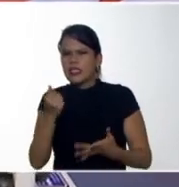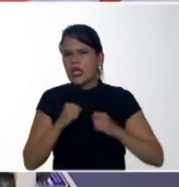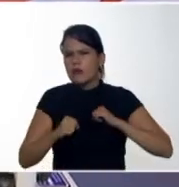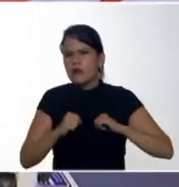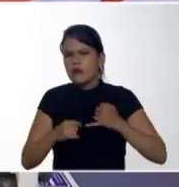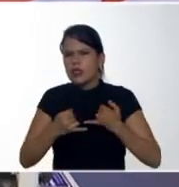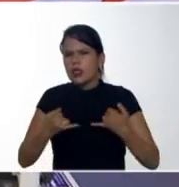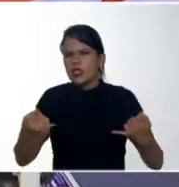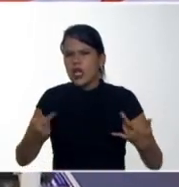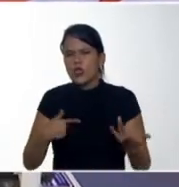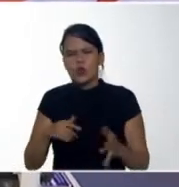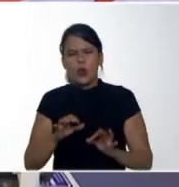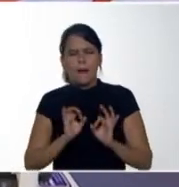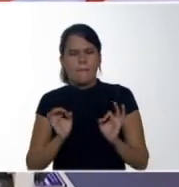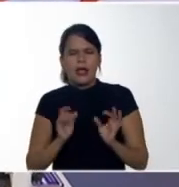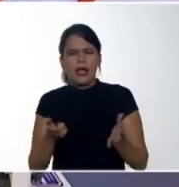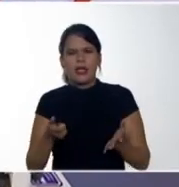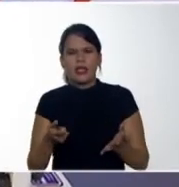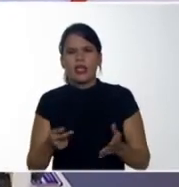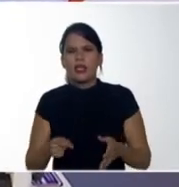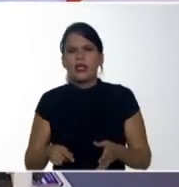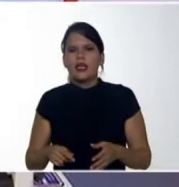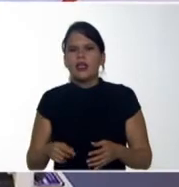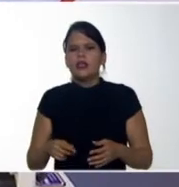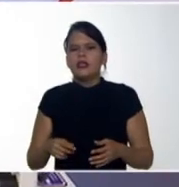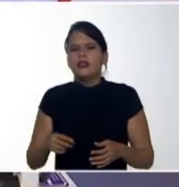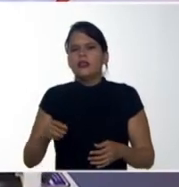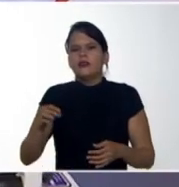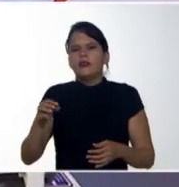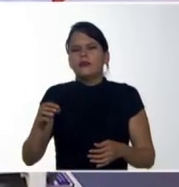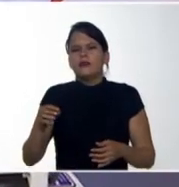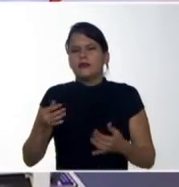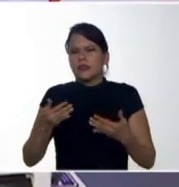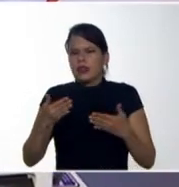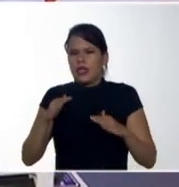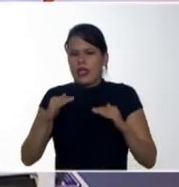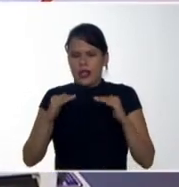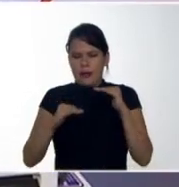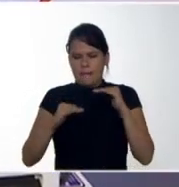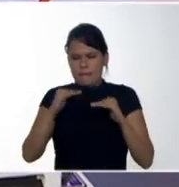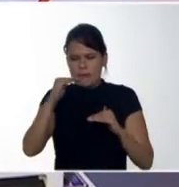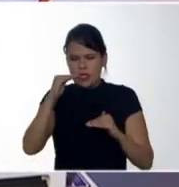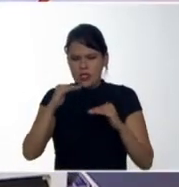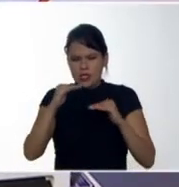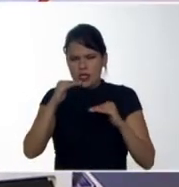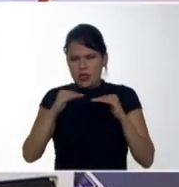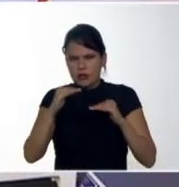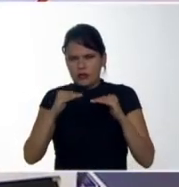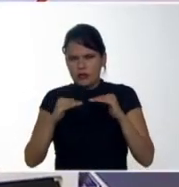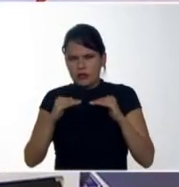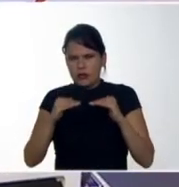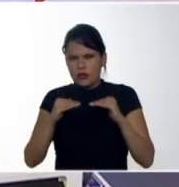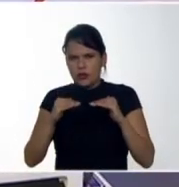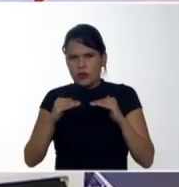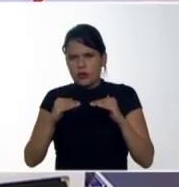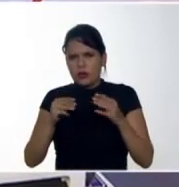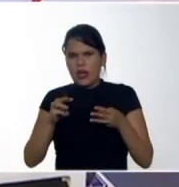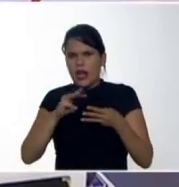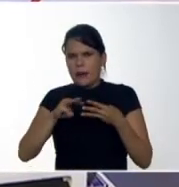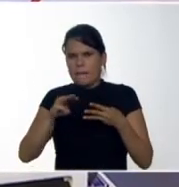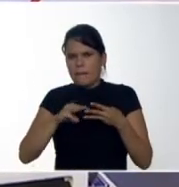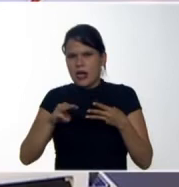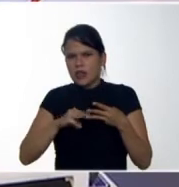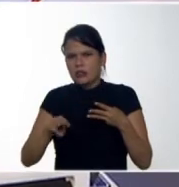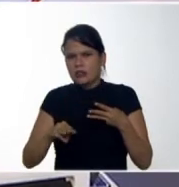no es más que es la magnitud, ¿verdad?, medida por el producto de la masa de un cuerpo y